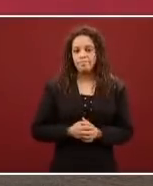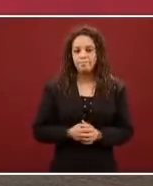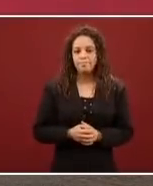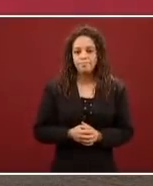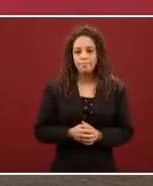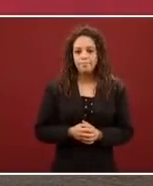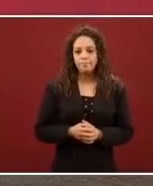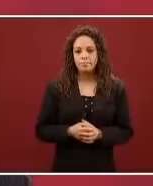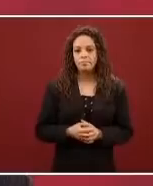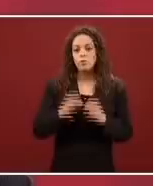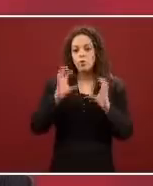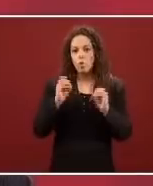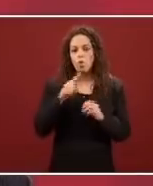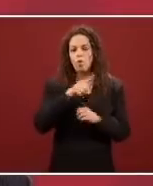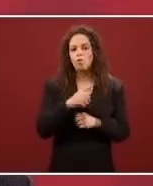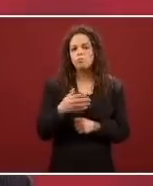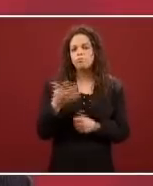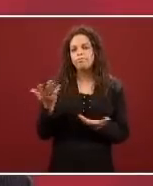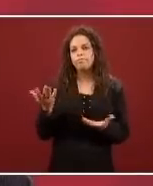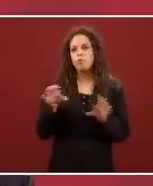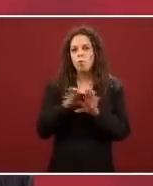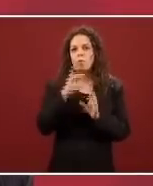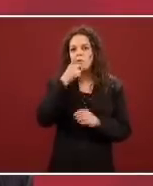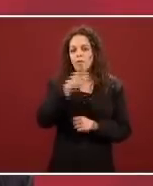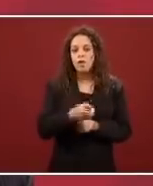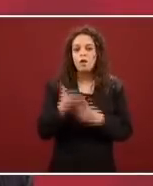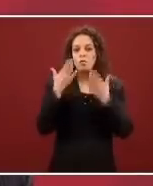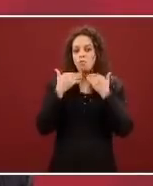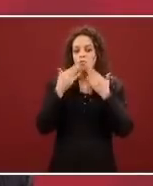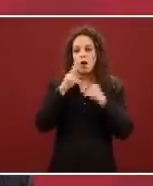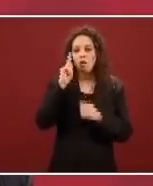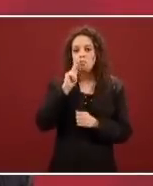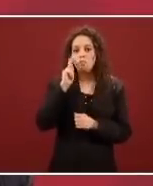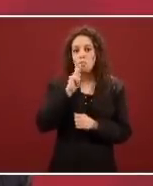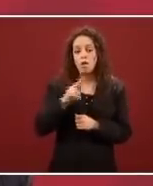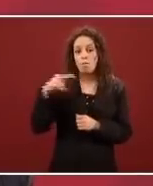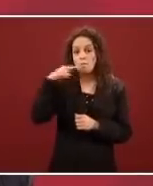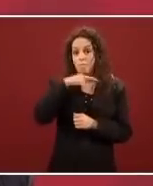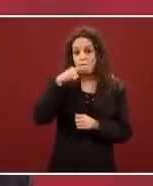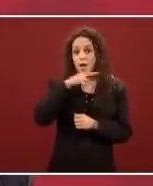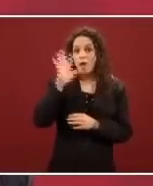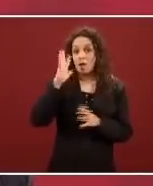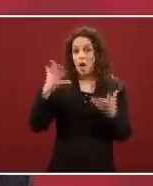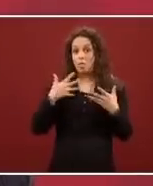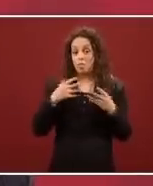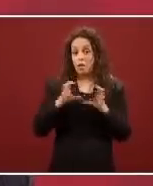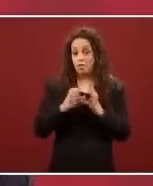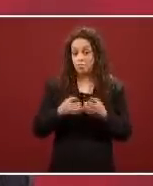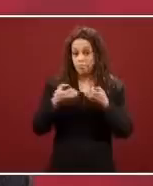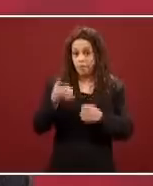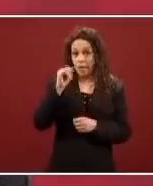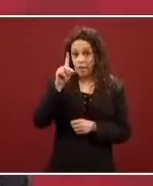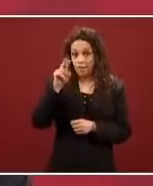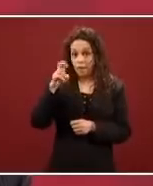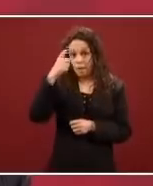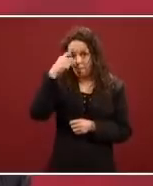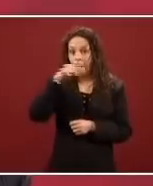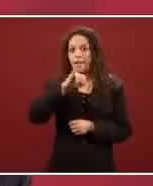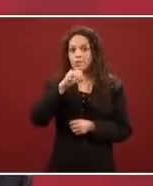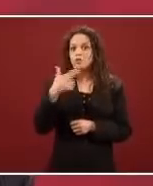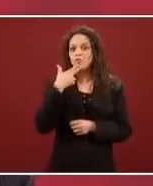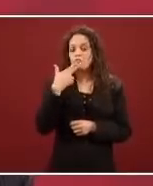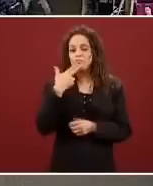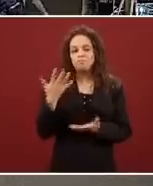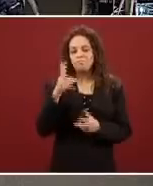momento decir, no hay ningún tipo de prueba rápida que esté acreditada o liberada por parte del INDRE para poderse utilizar. Y